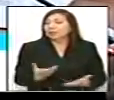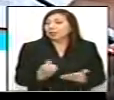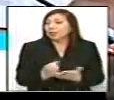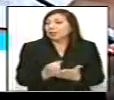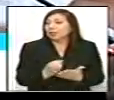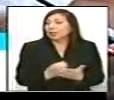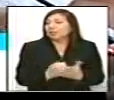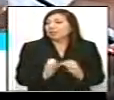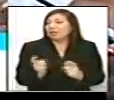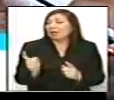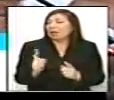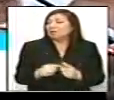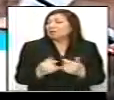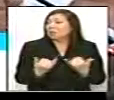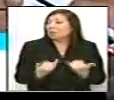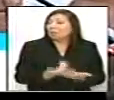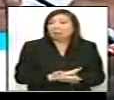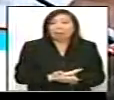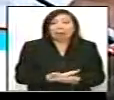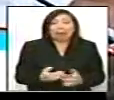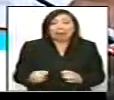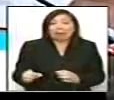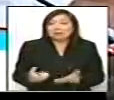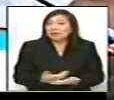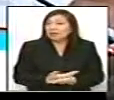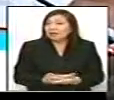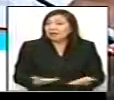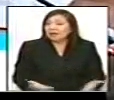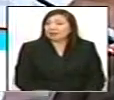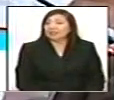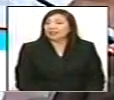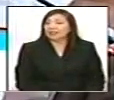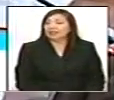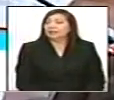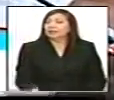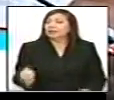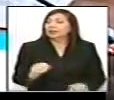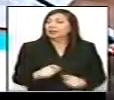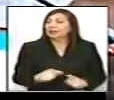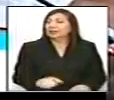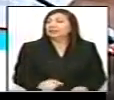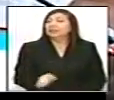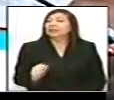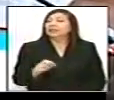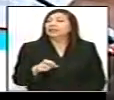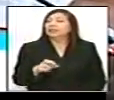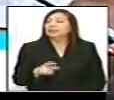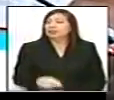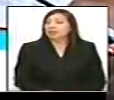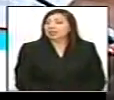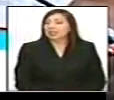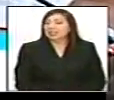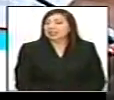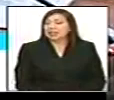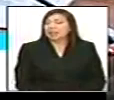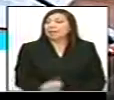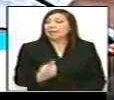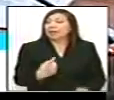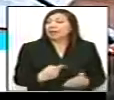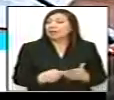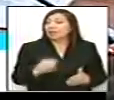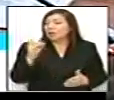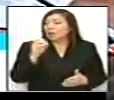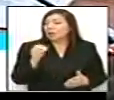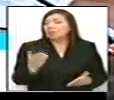contratos, y hasta el momento no han tomado acción. Entonces, ¿qué es lo que han hecho? Han enviado a los funcionarios de CERFOR para que